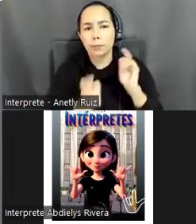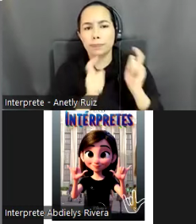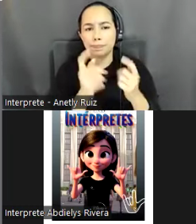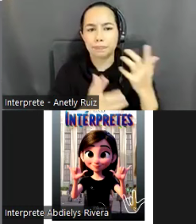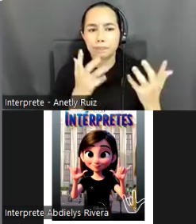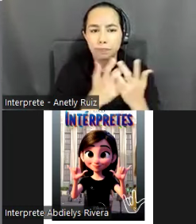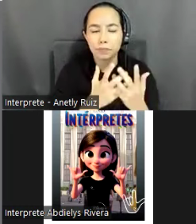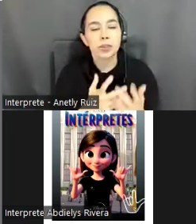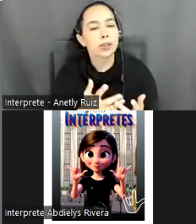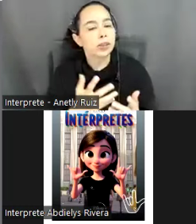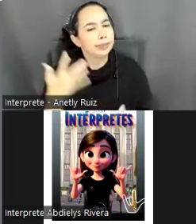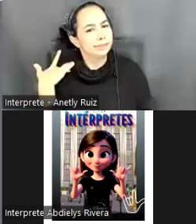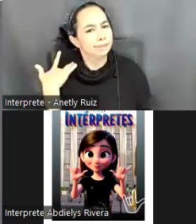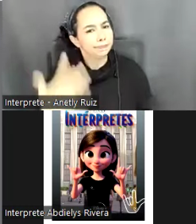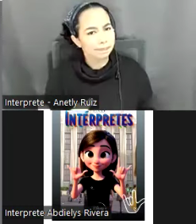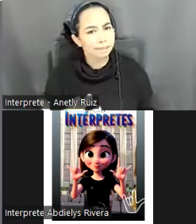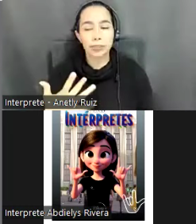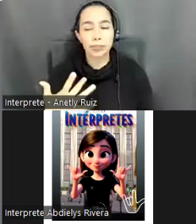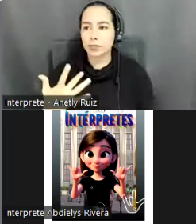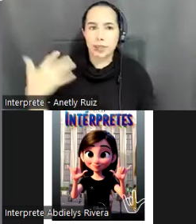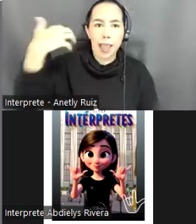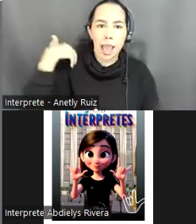eso, relación patrono-empleado.